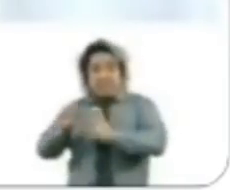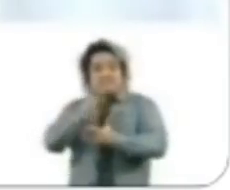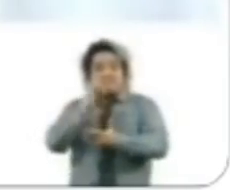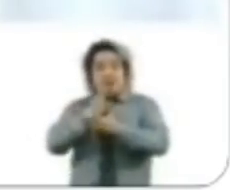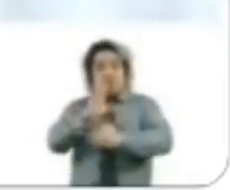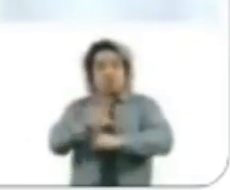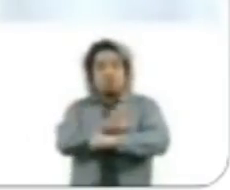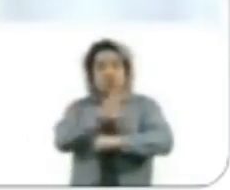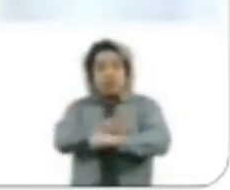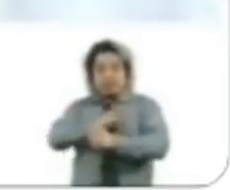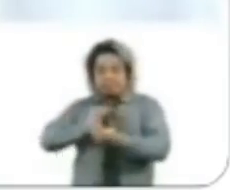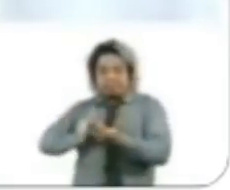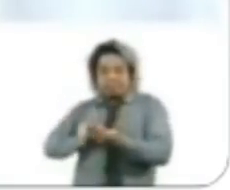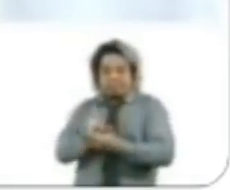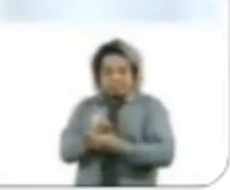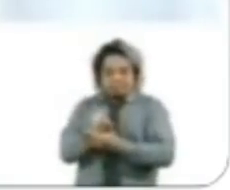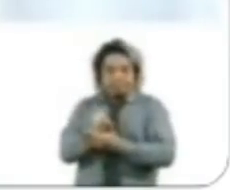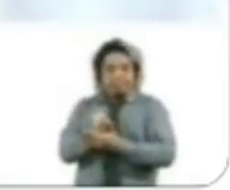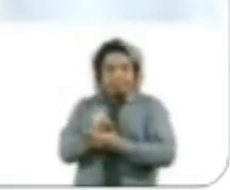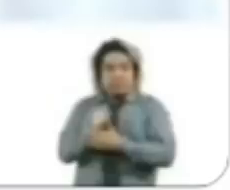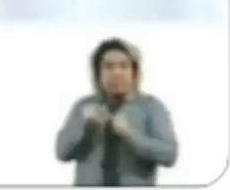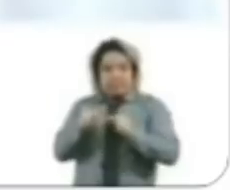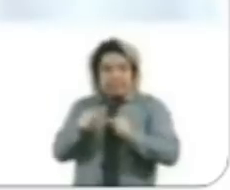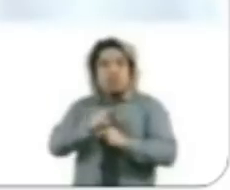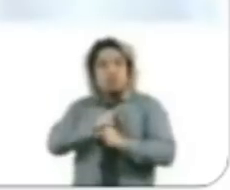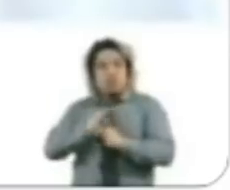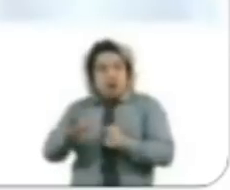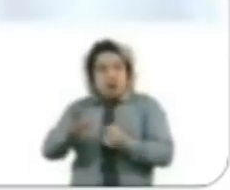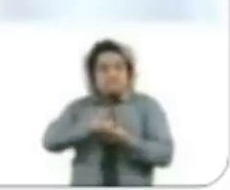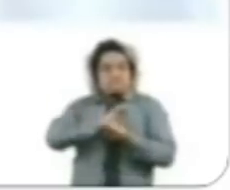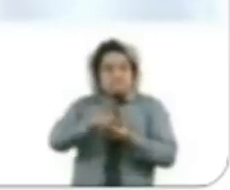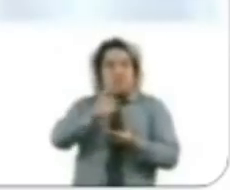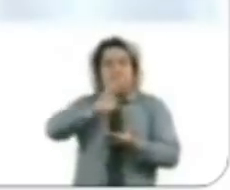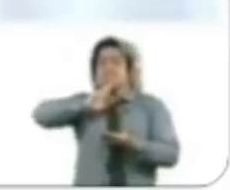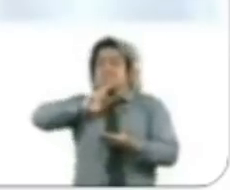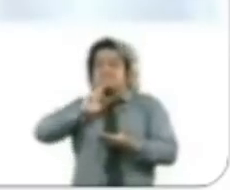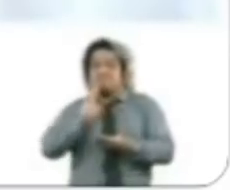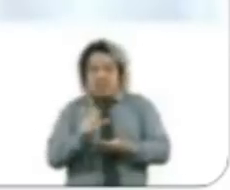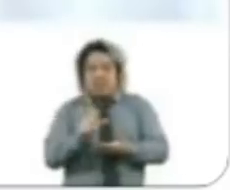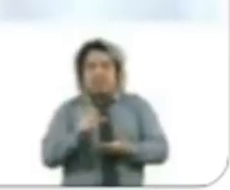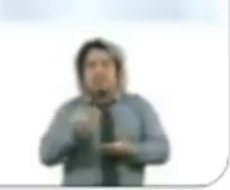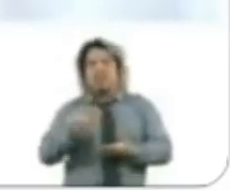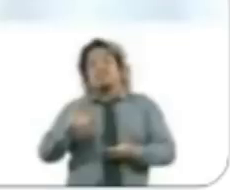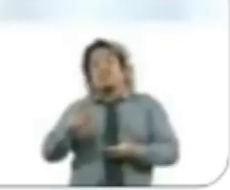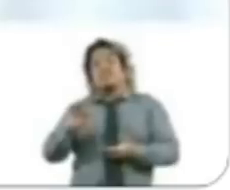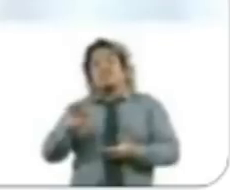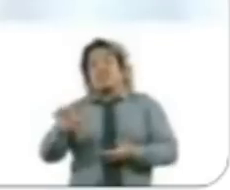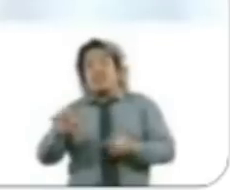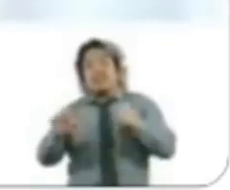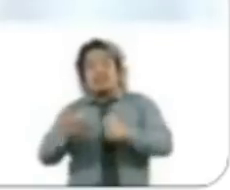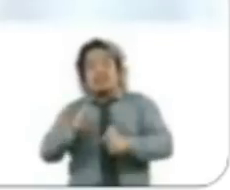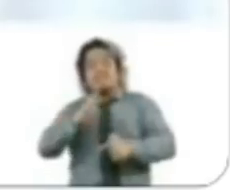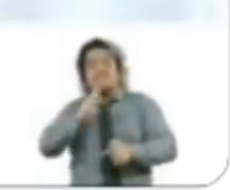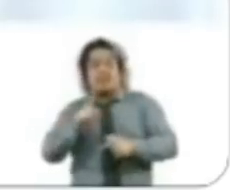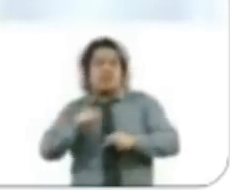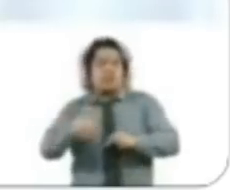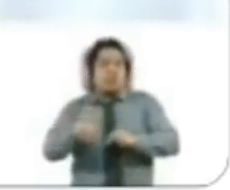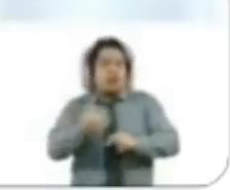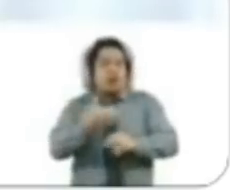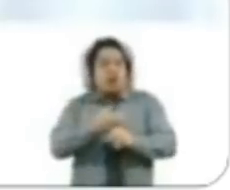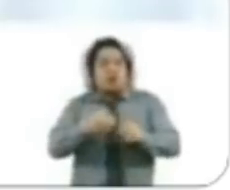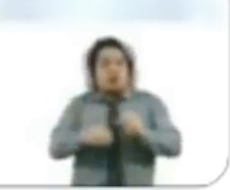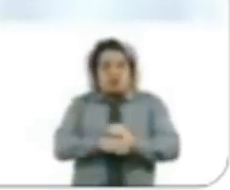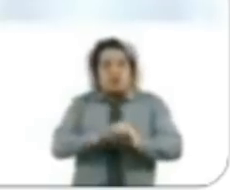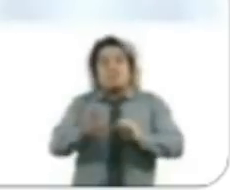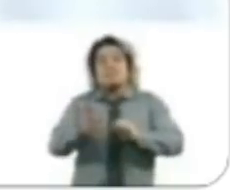pueda tener una prioridad en el despacho lo cual fortalece a comisión federal de electricidad y algunas otras acciones